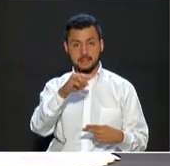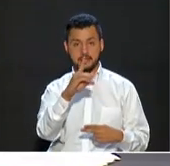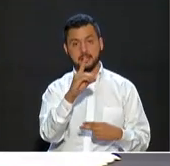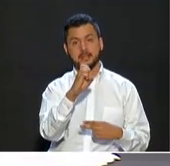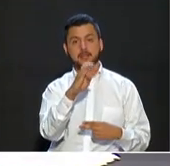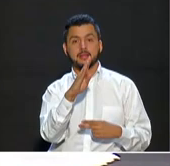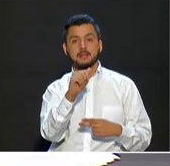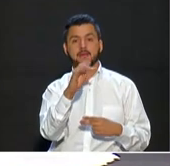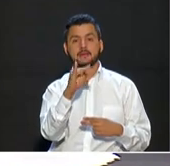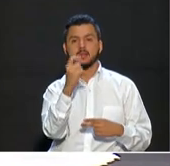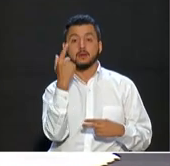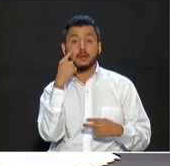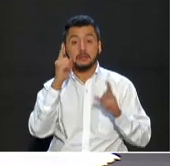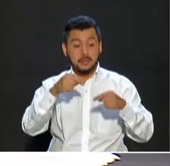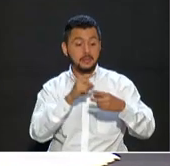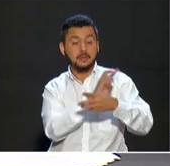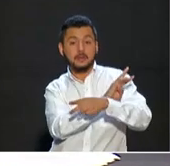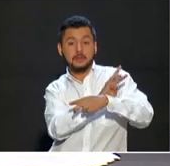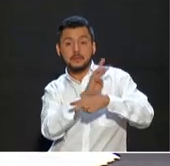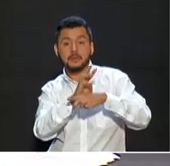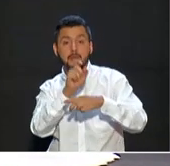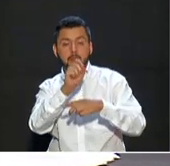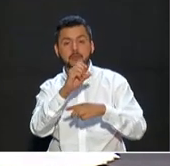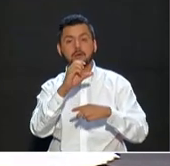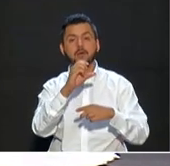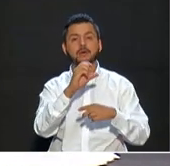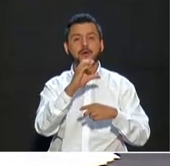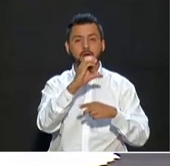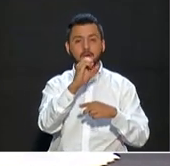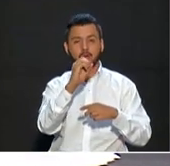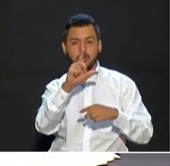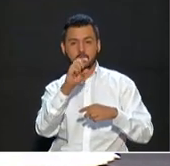en www.elcolombiano.com y